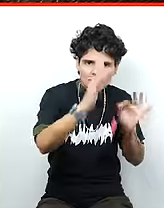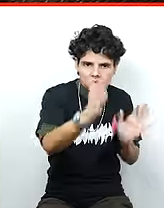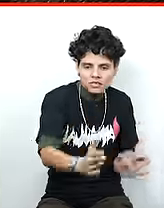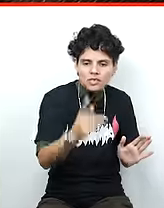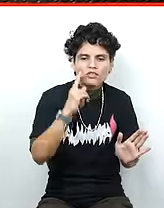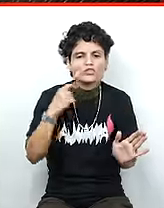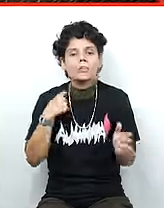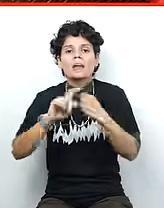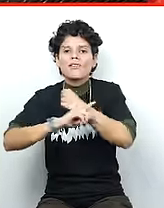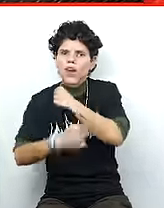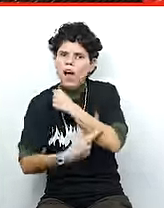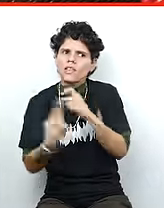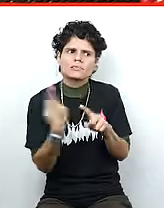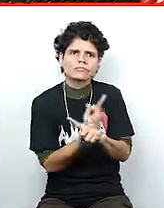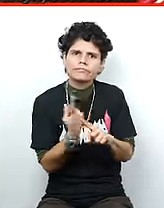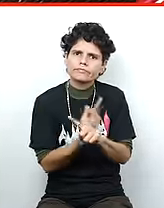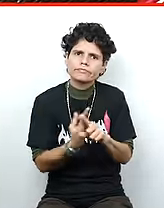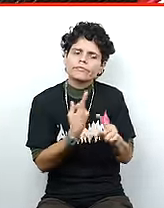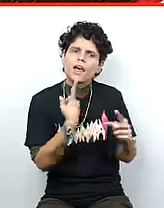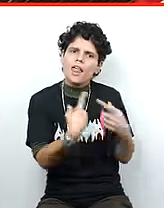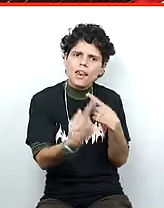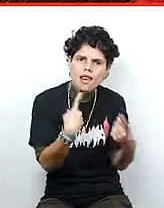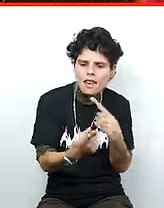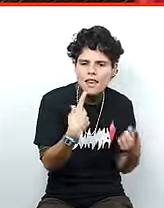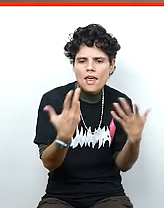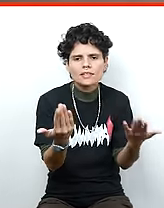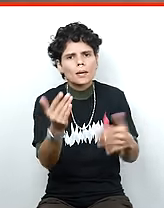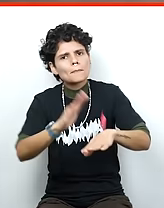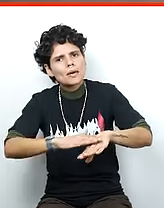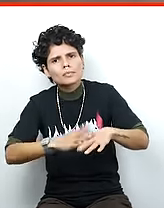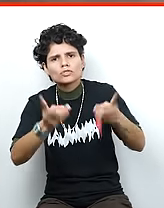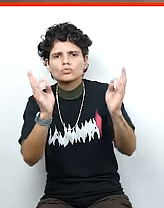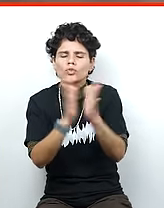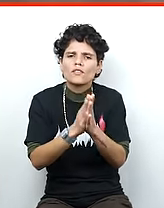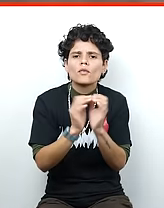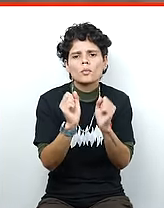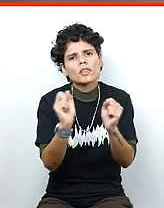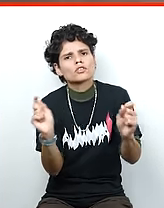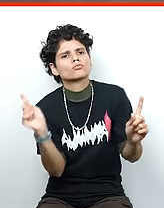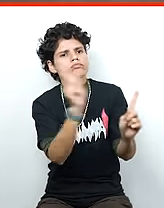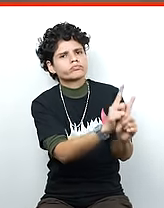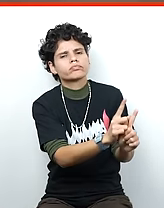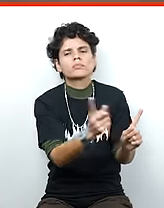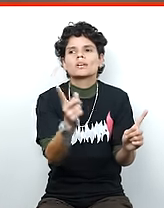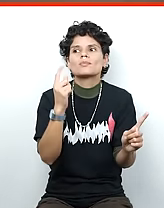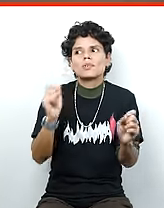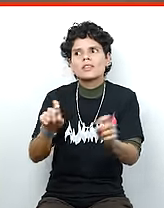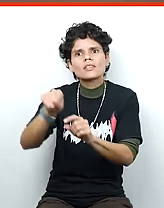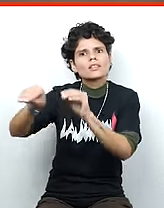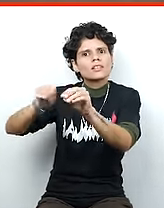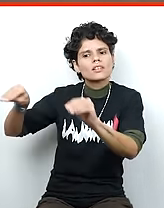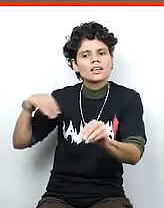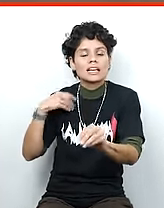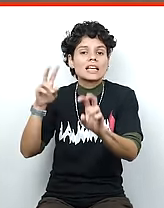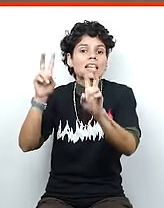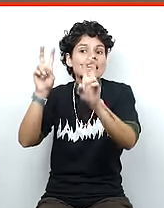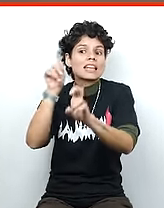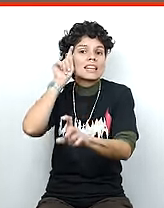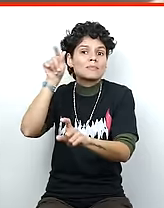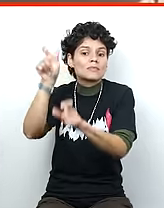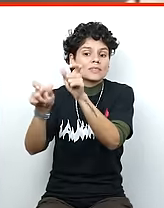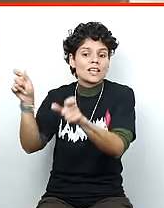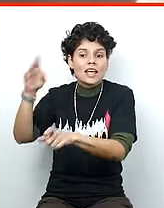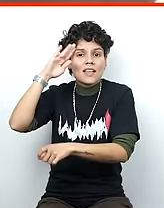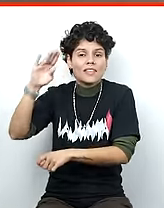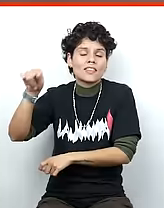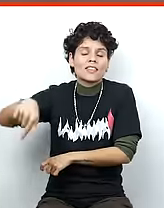esa weá. Hablé con mi abogada, le dije todo lo que estaba pasando, que necesitaba el permiso, que me hiciera ahí la segunda para pedirle el permiso a mi oficial de migración.